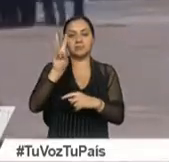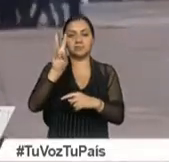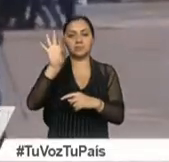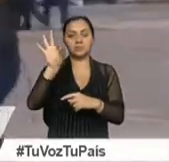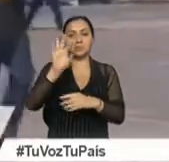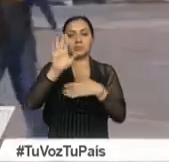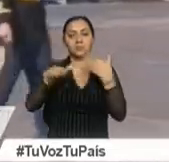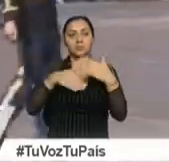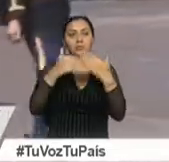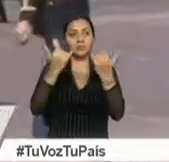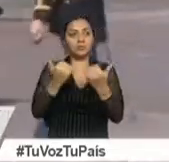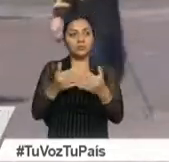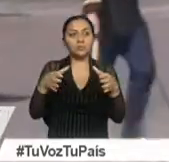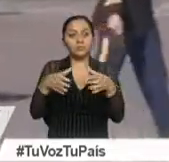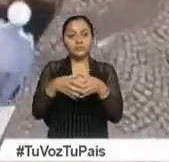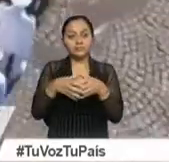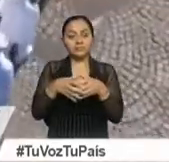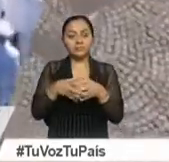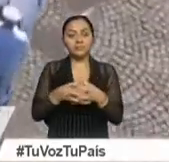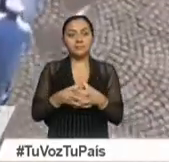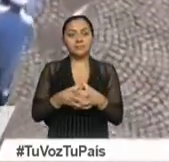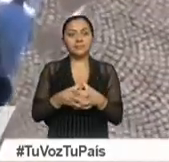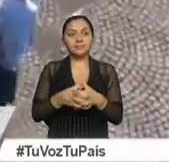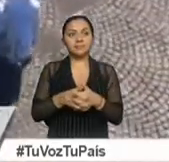de la Revolución Francesa.